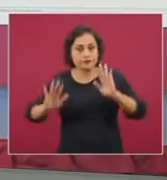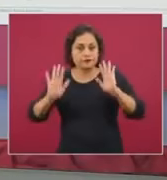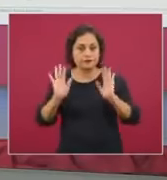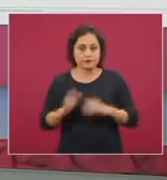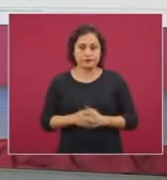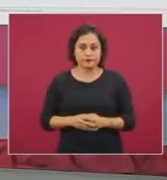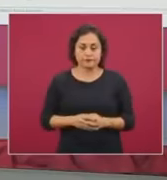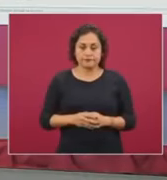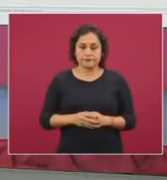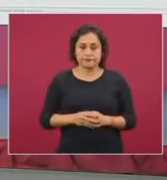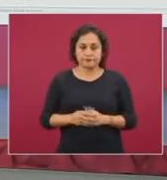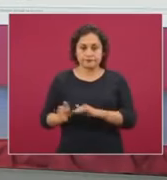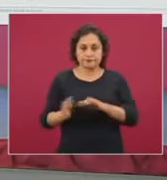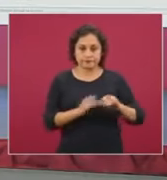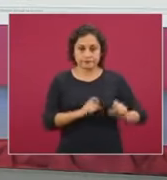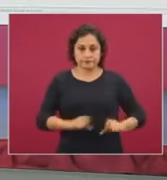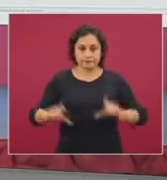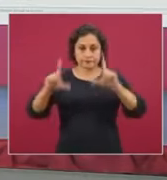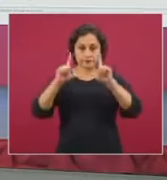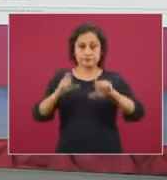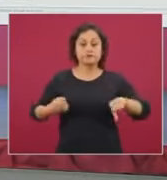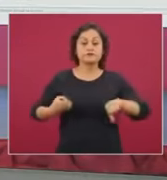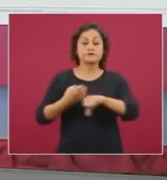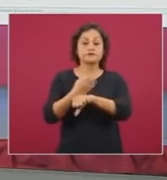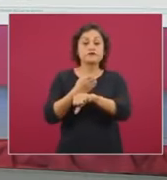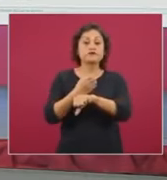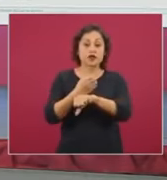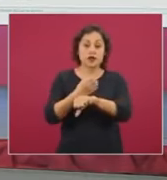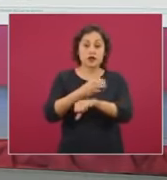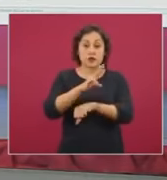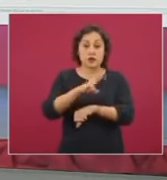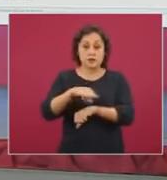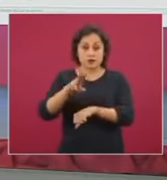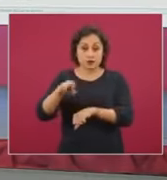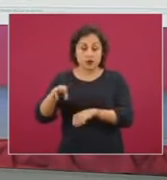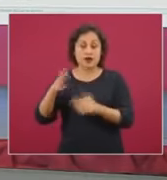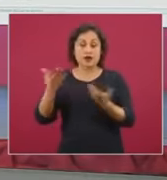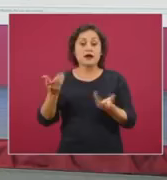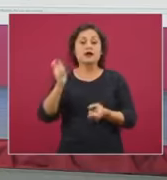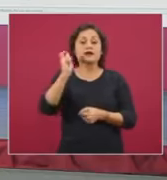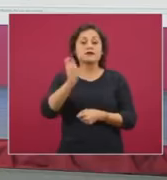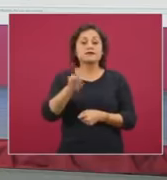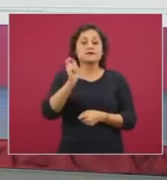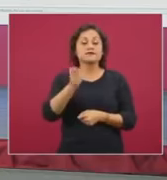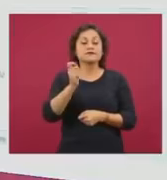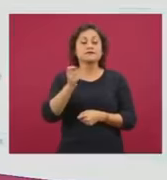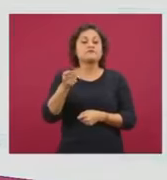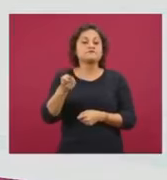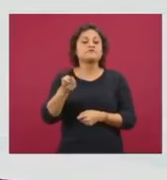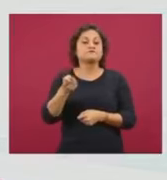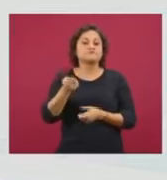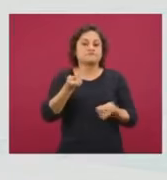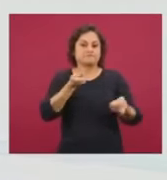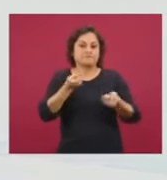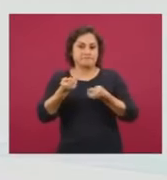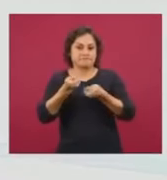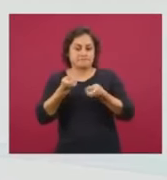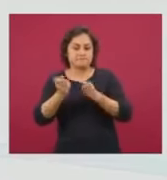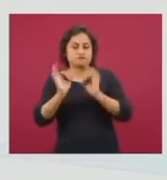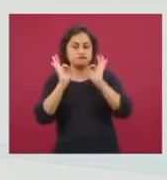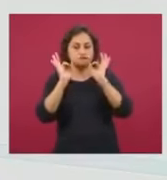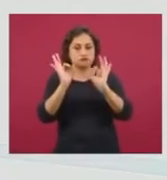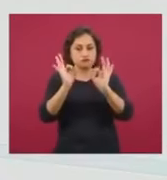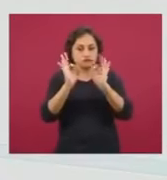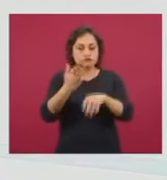favor. Estado de Michoacán, en donde han tenido un manejo también exitoso